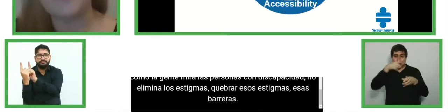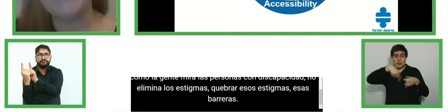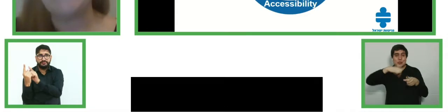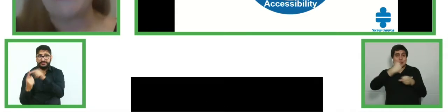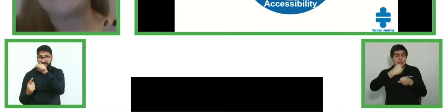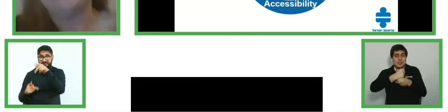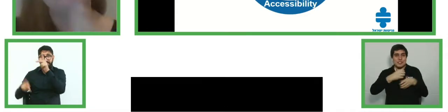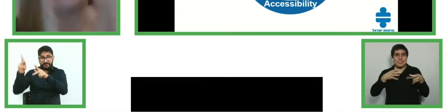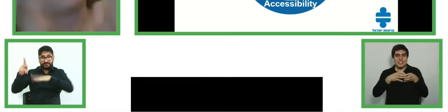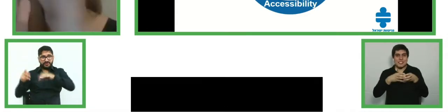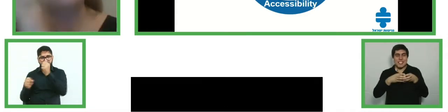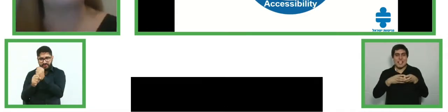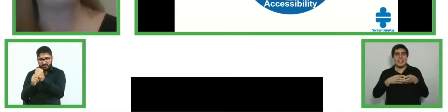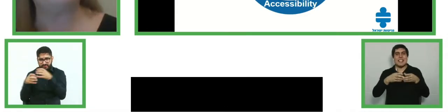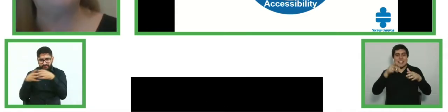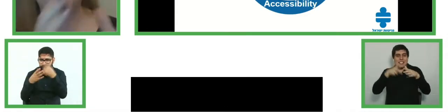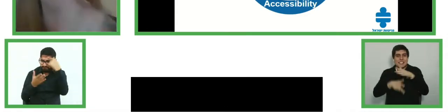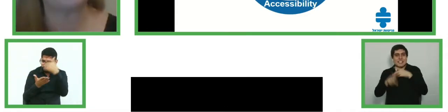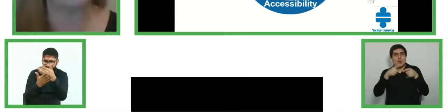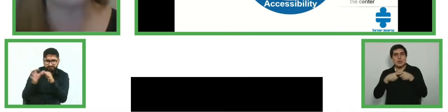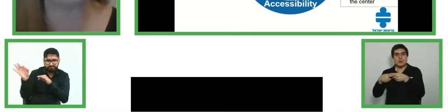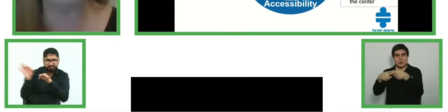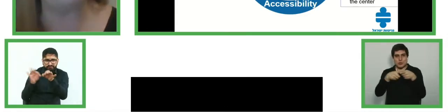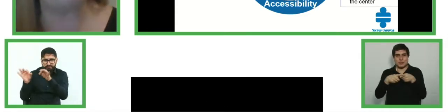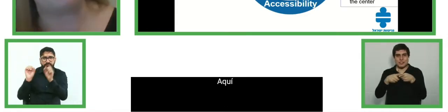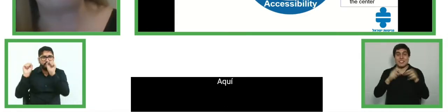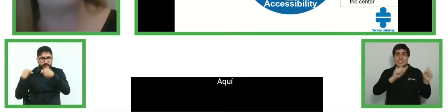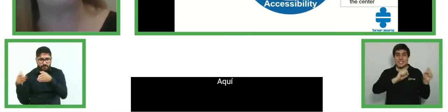la accesibilidad social. La próxima, por favor.